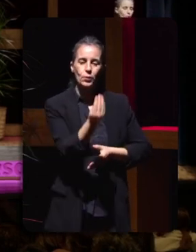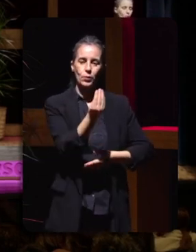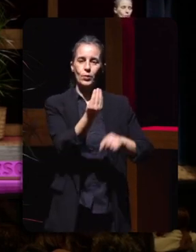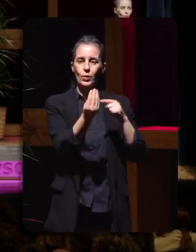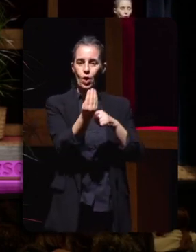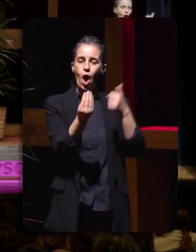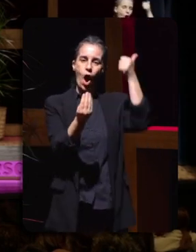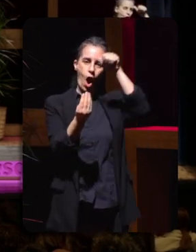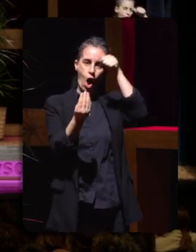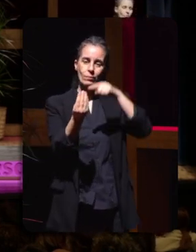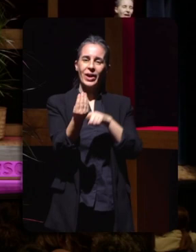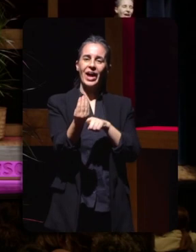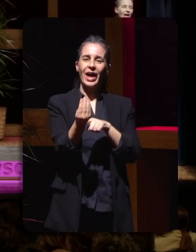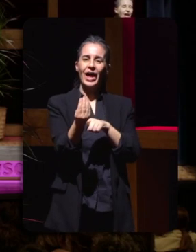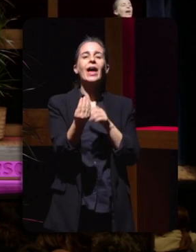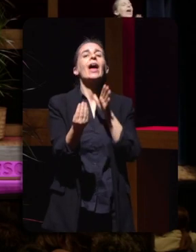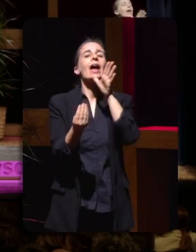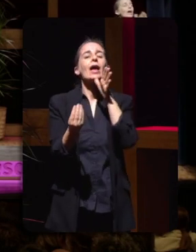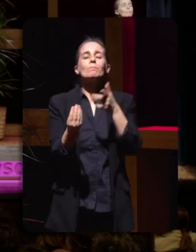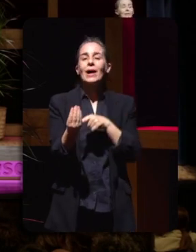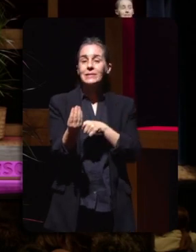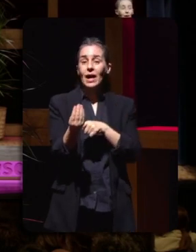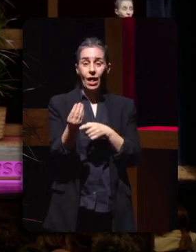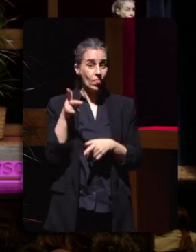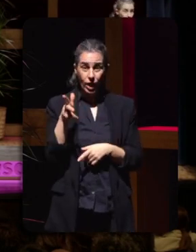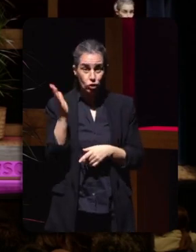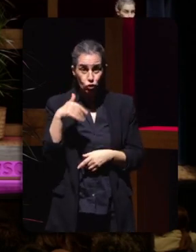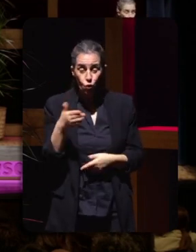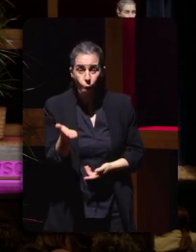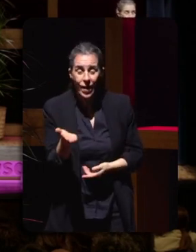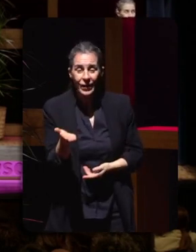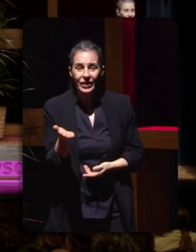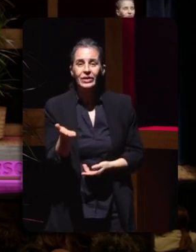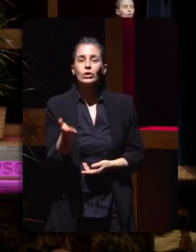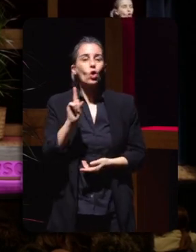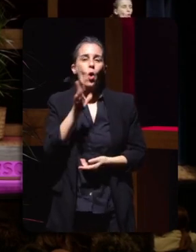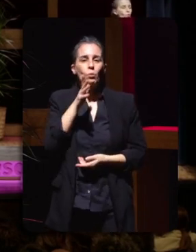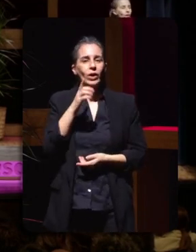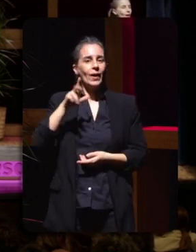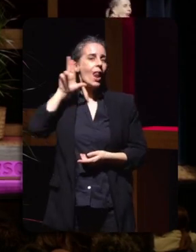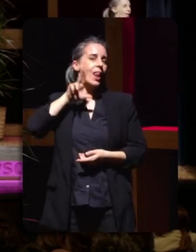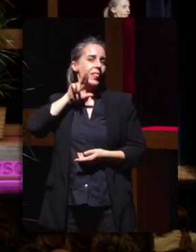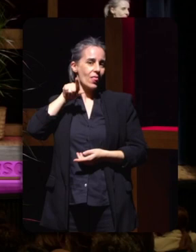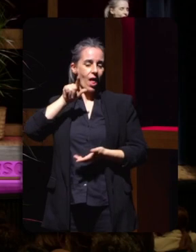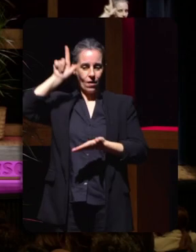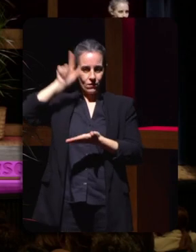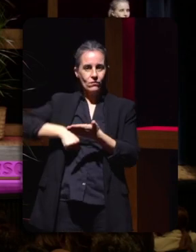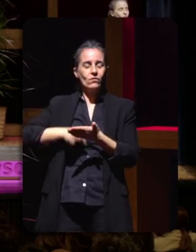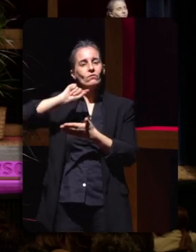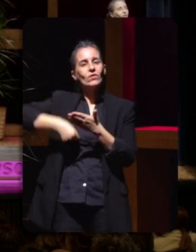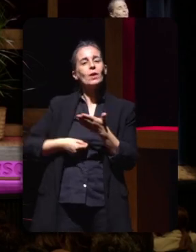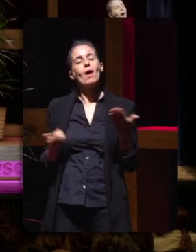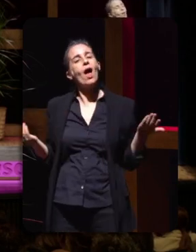Qué pasa Qué pasa ese verano no tiene derechos de ningún tipo en serio así porque lo ha firmado los ha regalado ella porque ha dicho